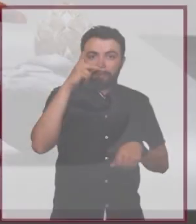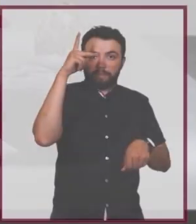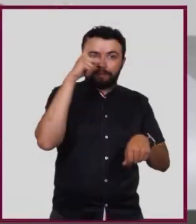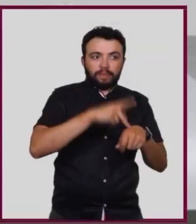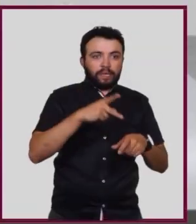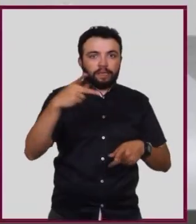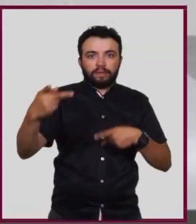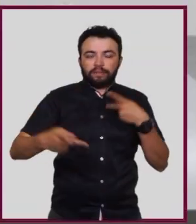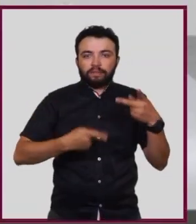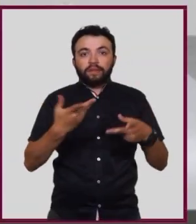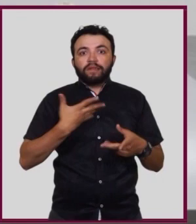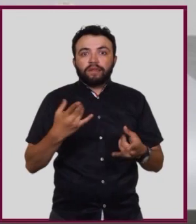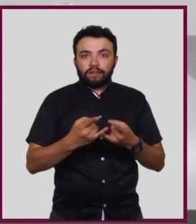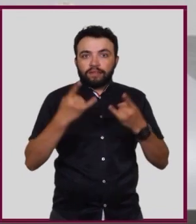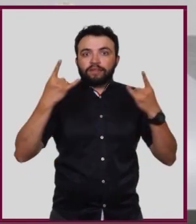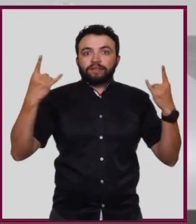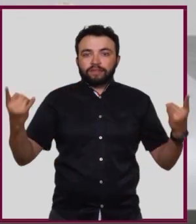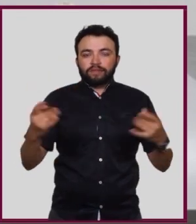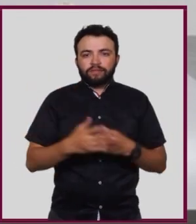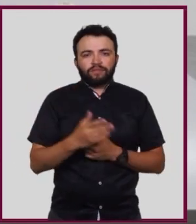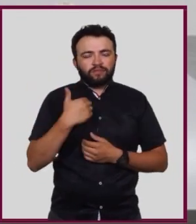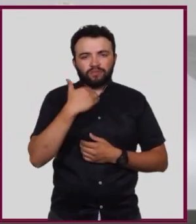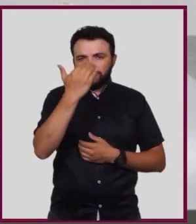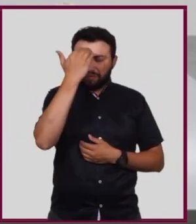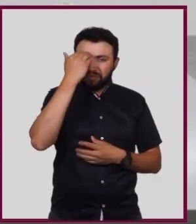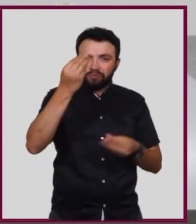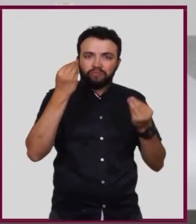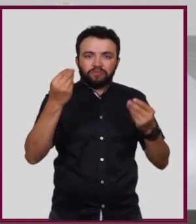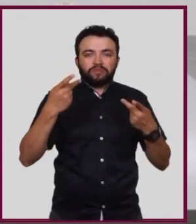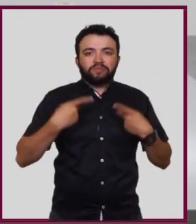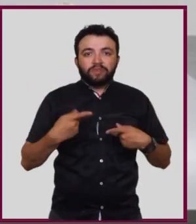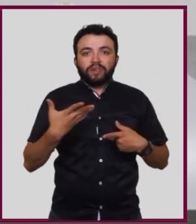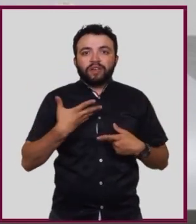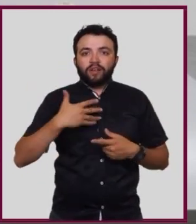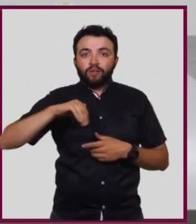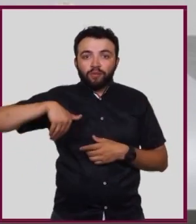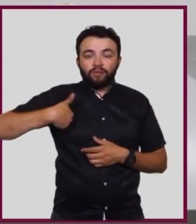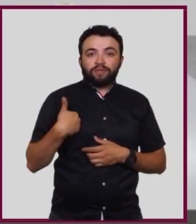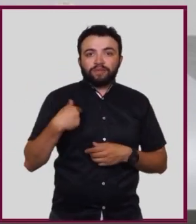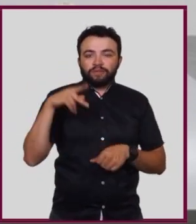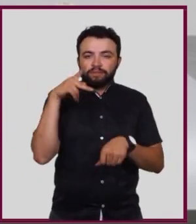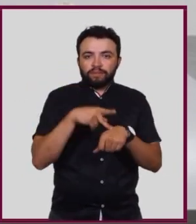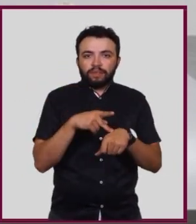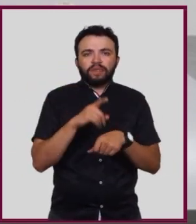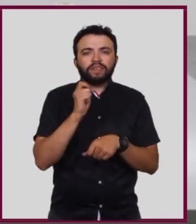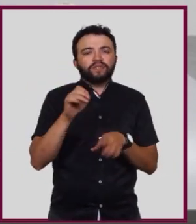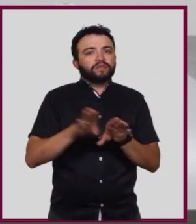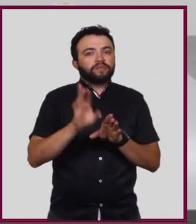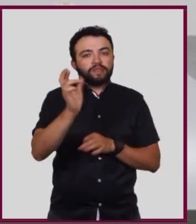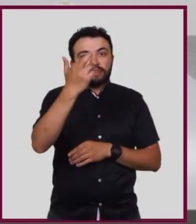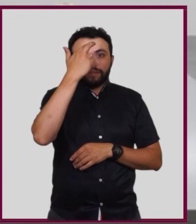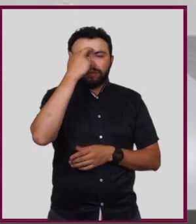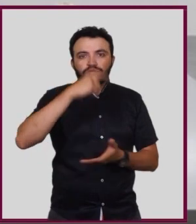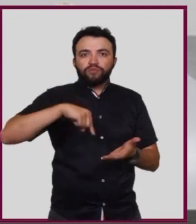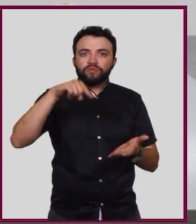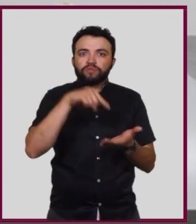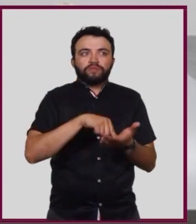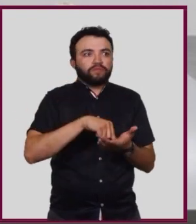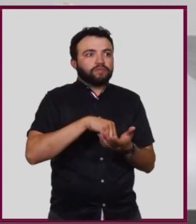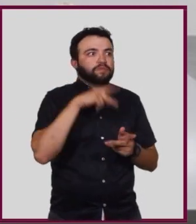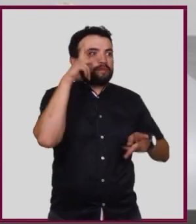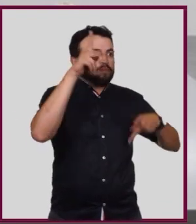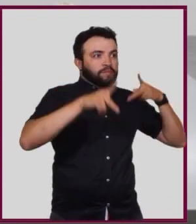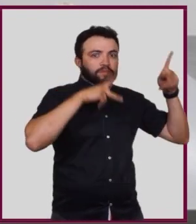No cabe duda que las piedras hablan y tienen una historia que contar. Conozco mucha gente que colecciona piedras. Son una manera